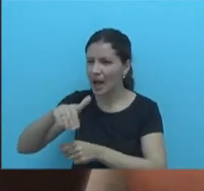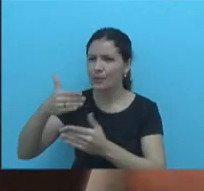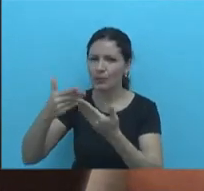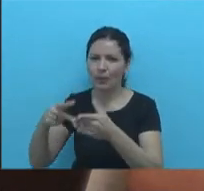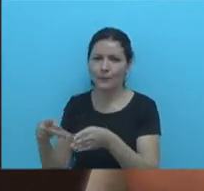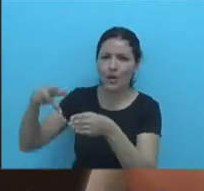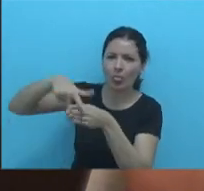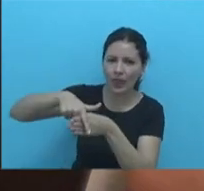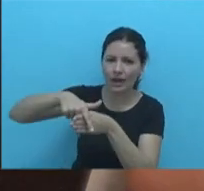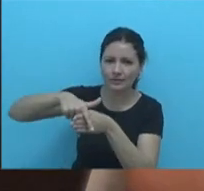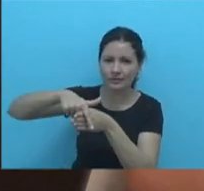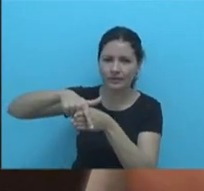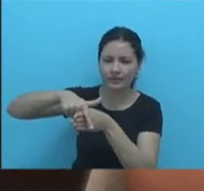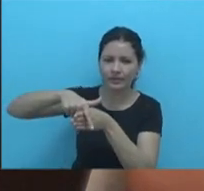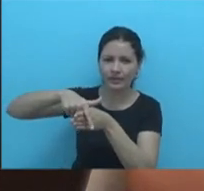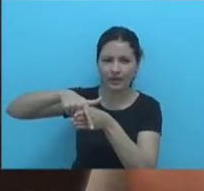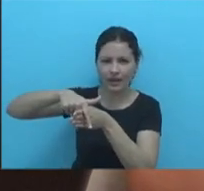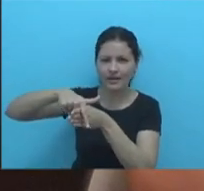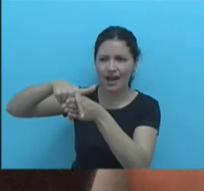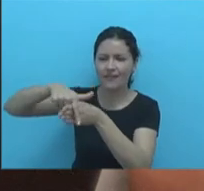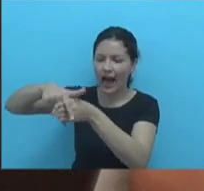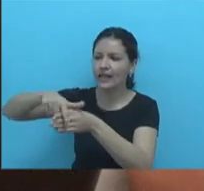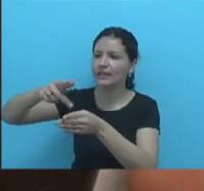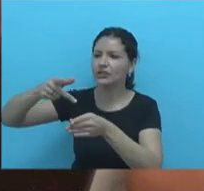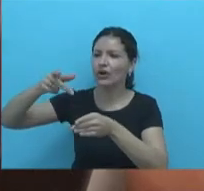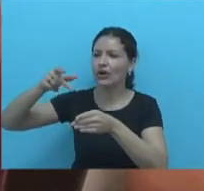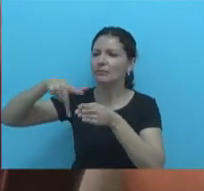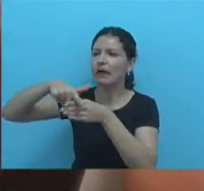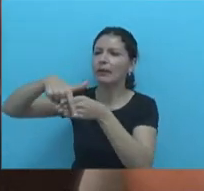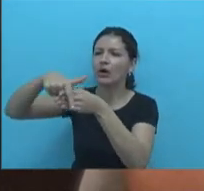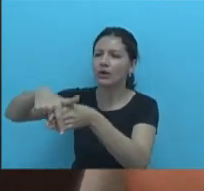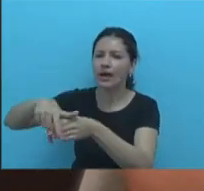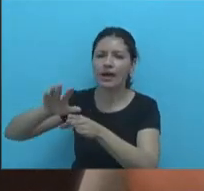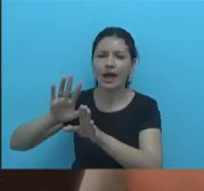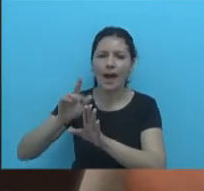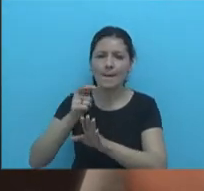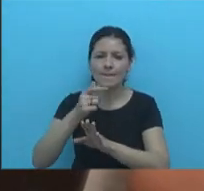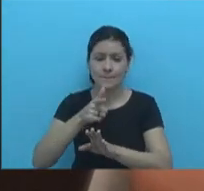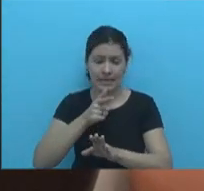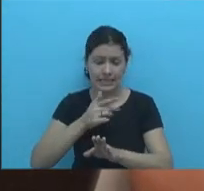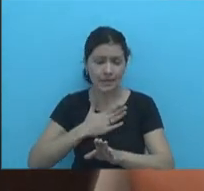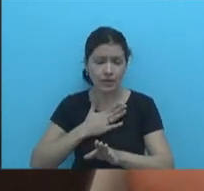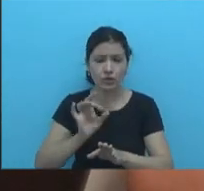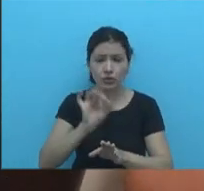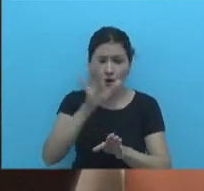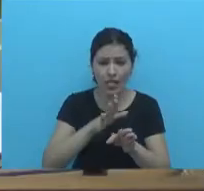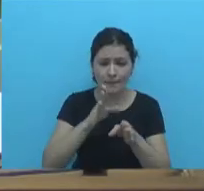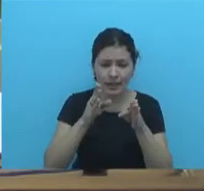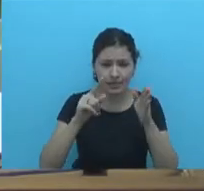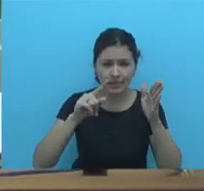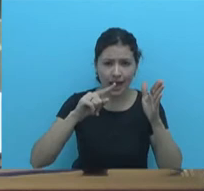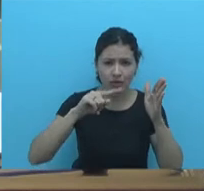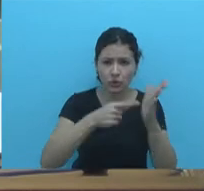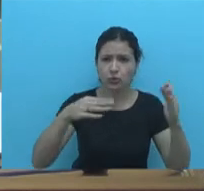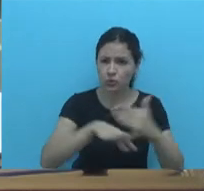montarlo o como dijo el diputado. Yo creo de que debe quedar bien